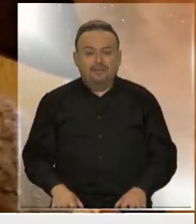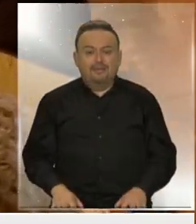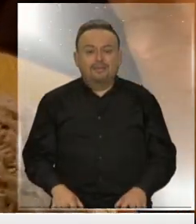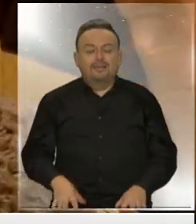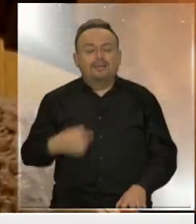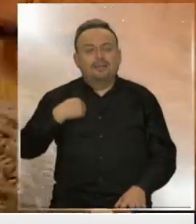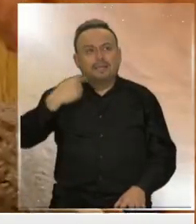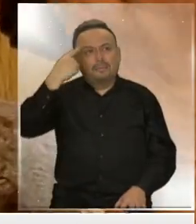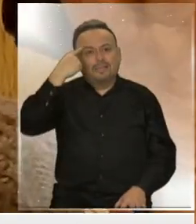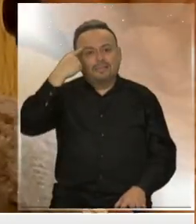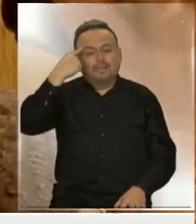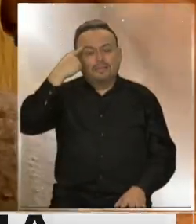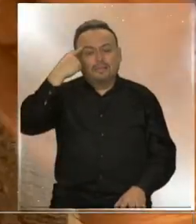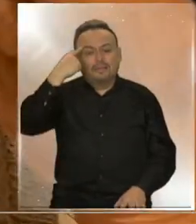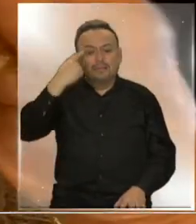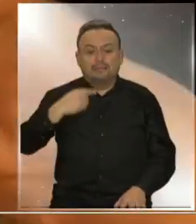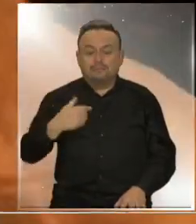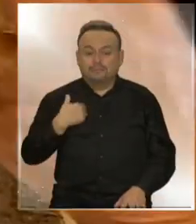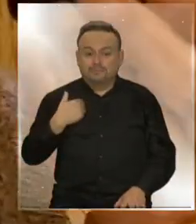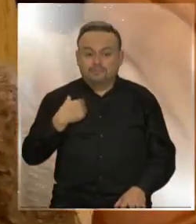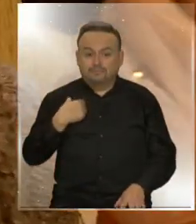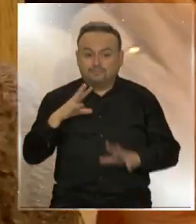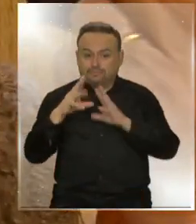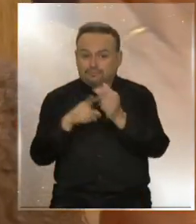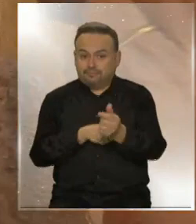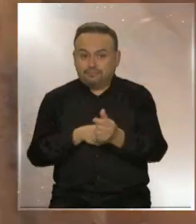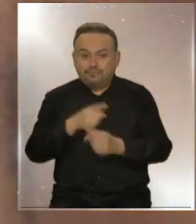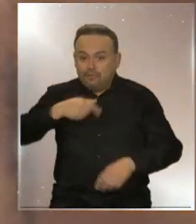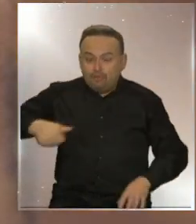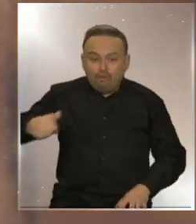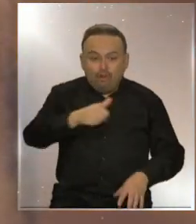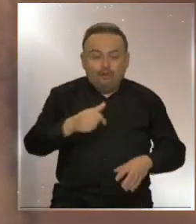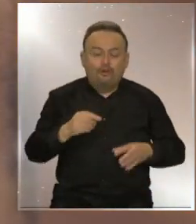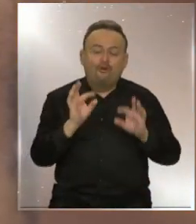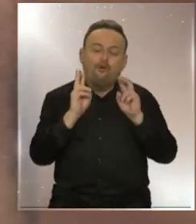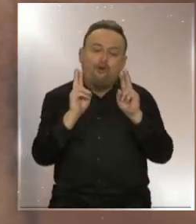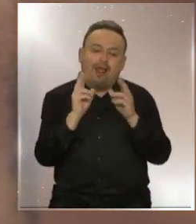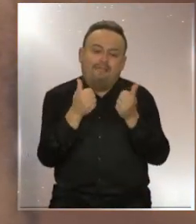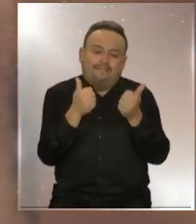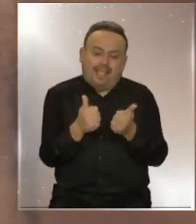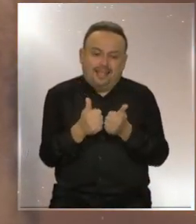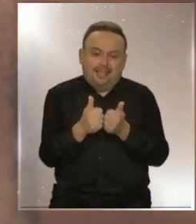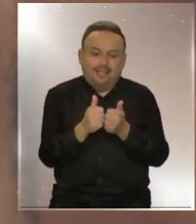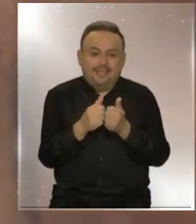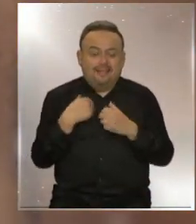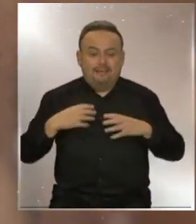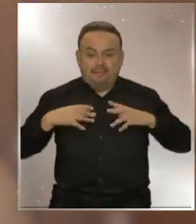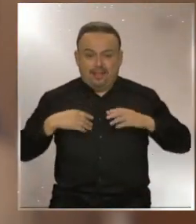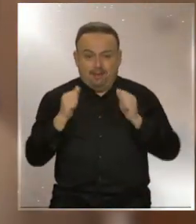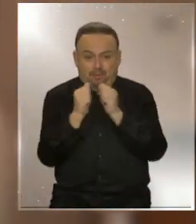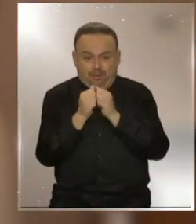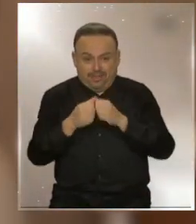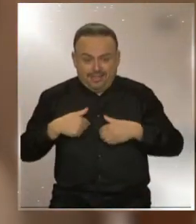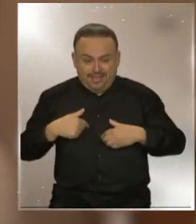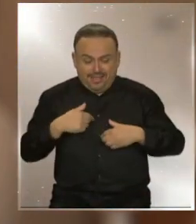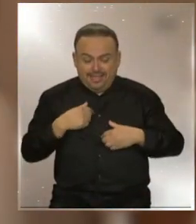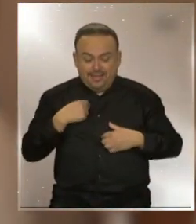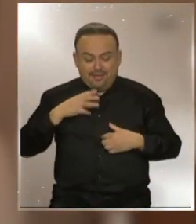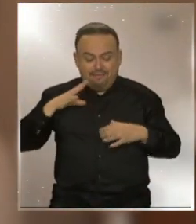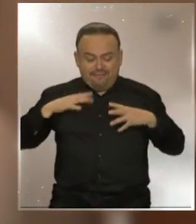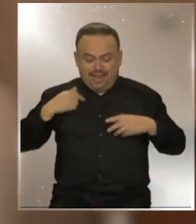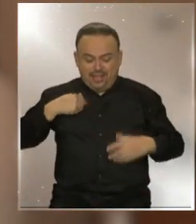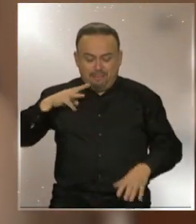es pensar en que toda tu familia esté bien. Feliz estoy contigo. Feliz de ser tu